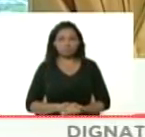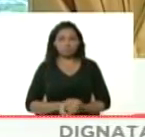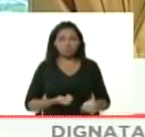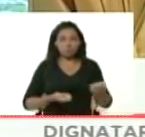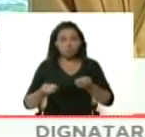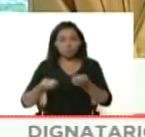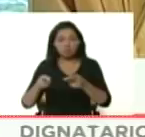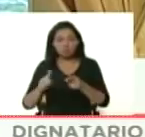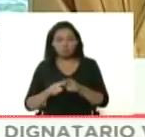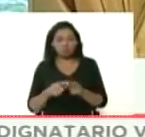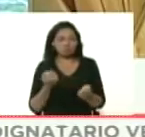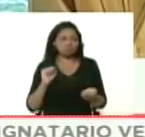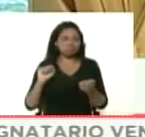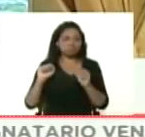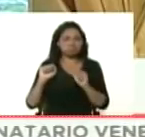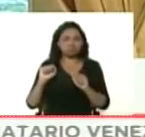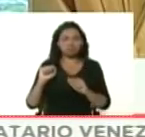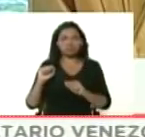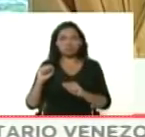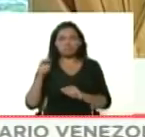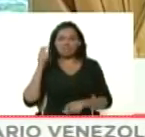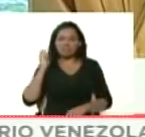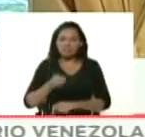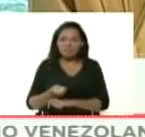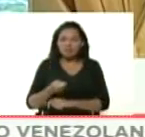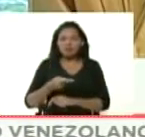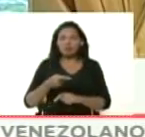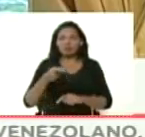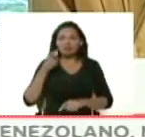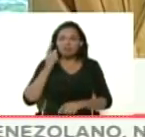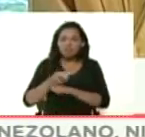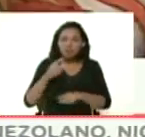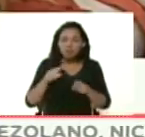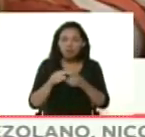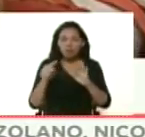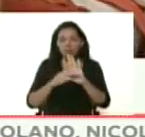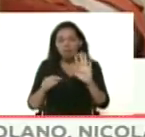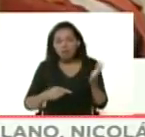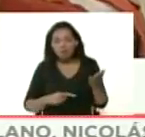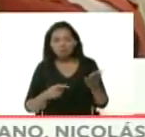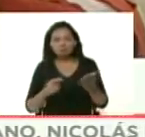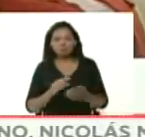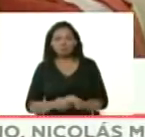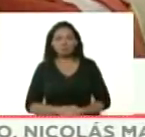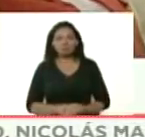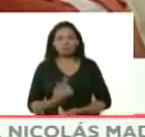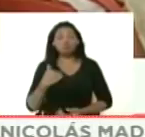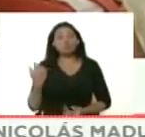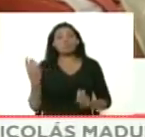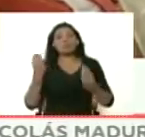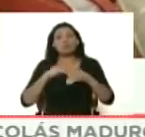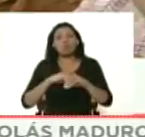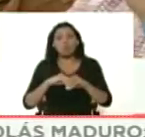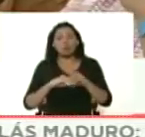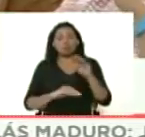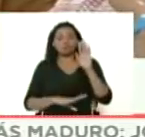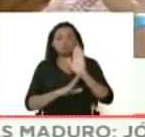controlar, evitar y castigar todos estos casos. Estoy de acuerdo con